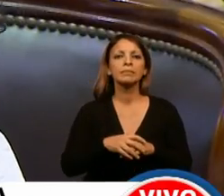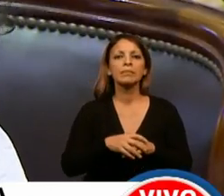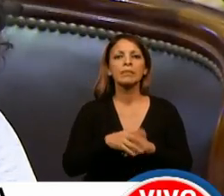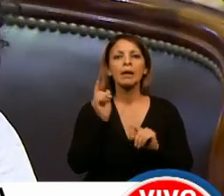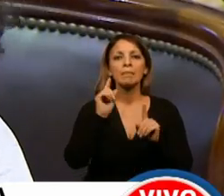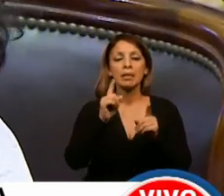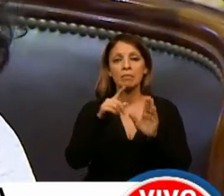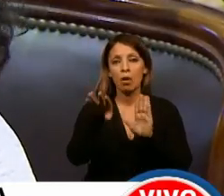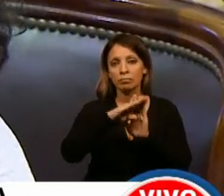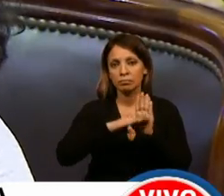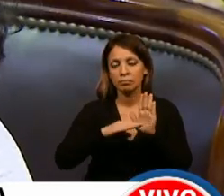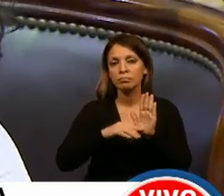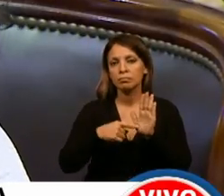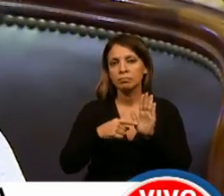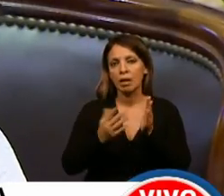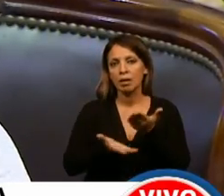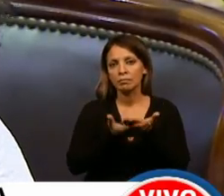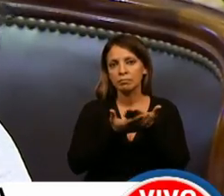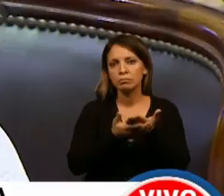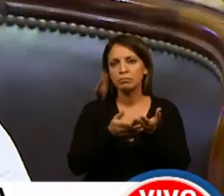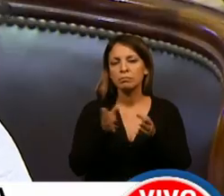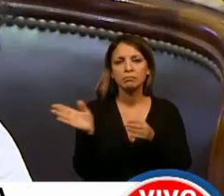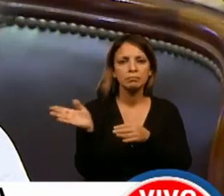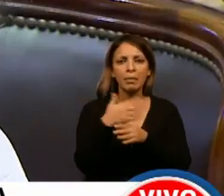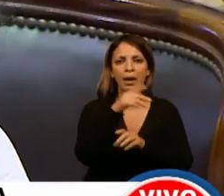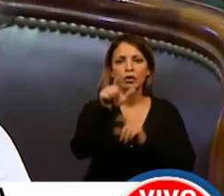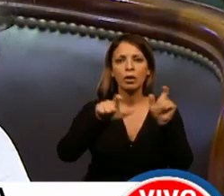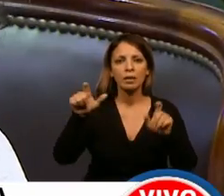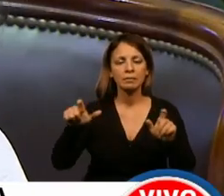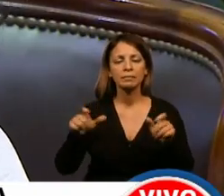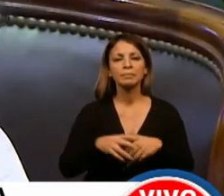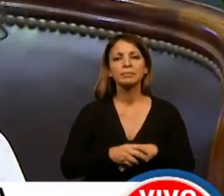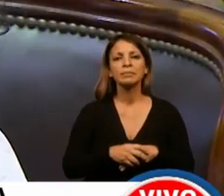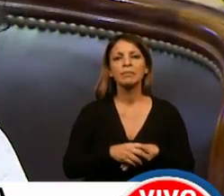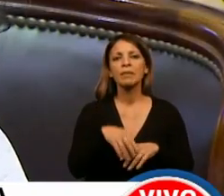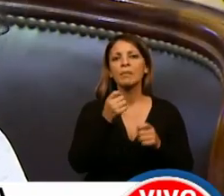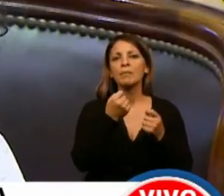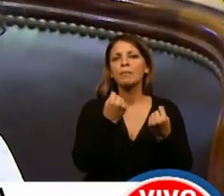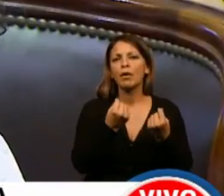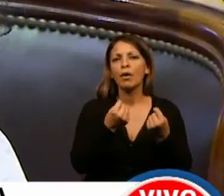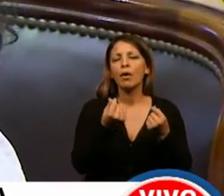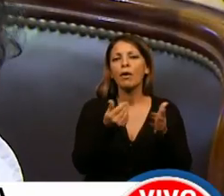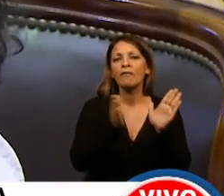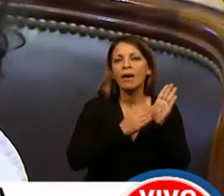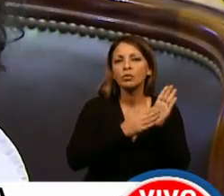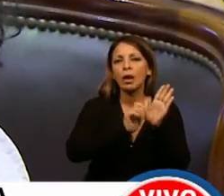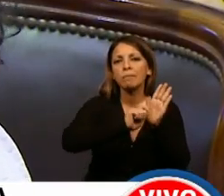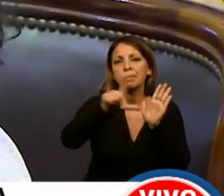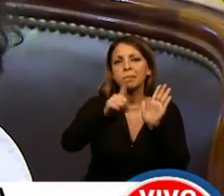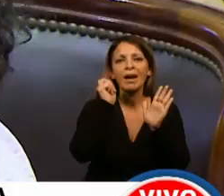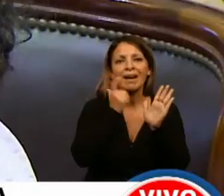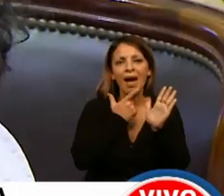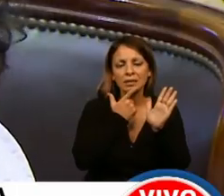cautelar fue extensiva a todos los ciudadanos ya que representa un incremento en la factura de la tarifa de gas